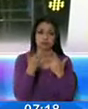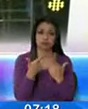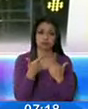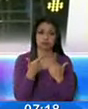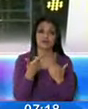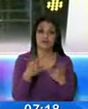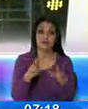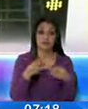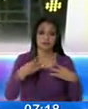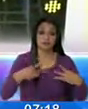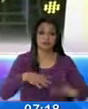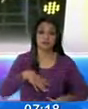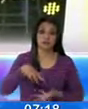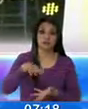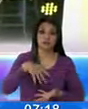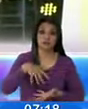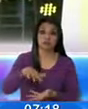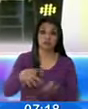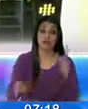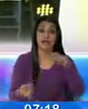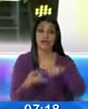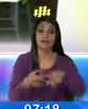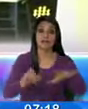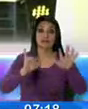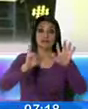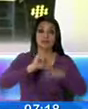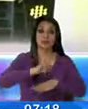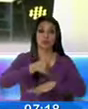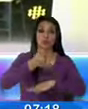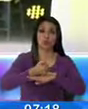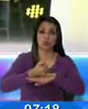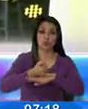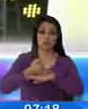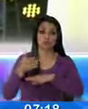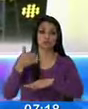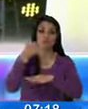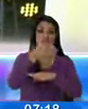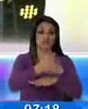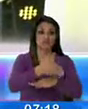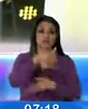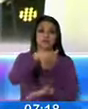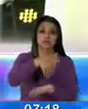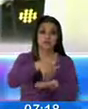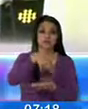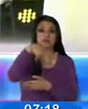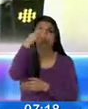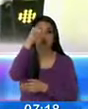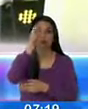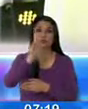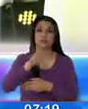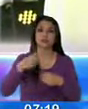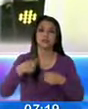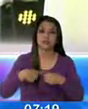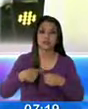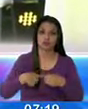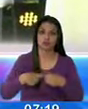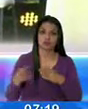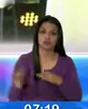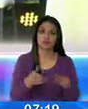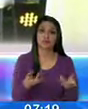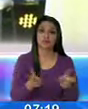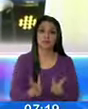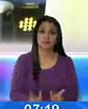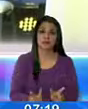kits electorales hasta las 6 juntas móviles que irán a los sectores del centro, norte y sur de la capital, incluyendo también dos